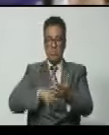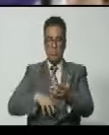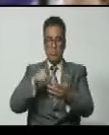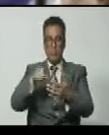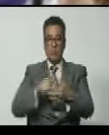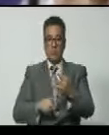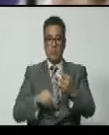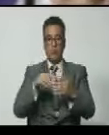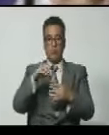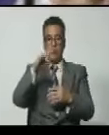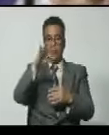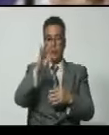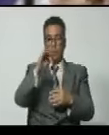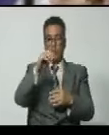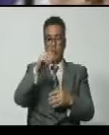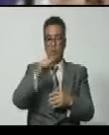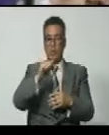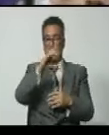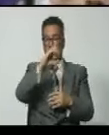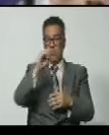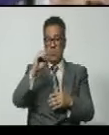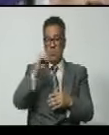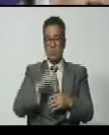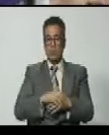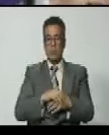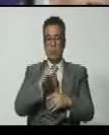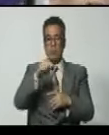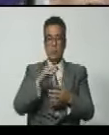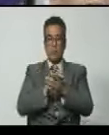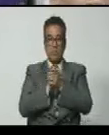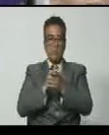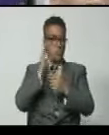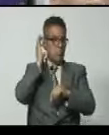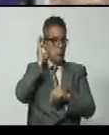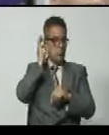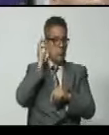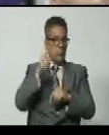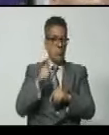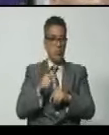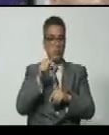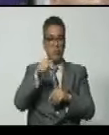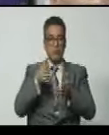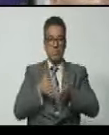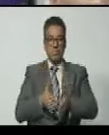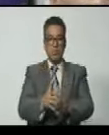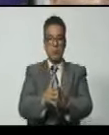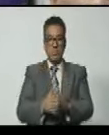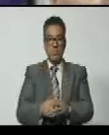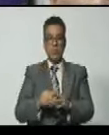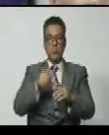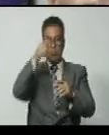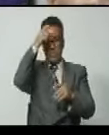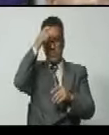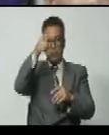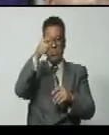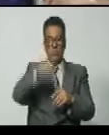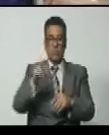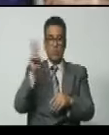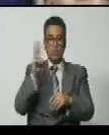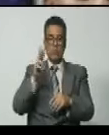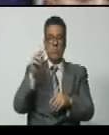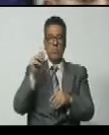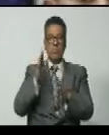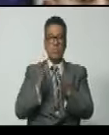en sus siglas conocidas como FAO. Esta compañera es mujer nacida en Guárico,